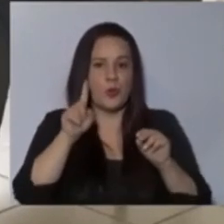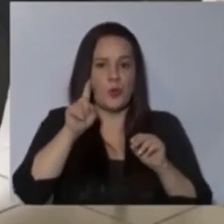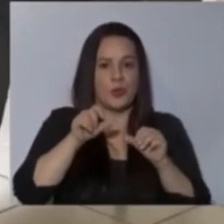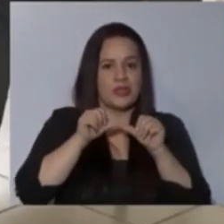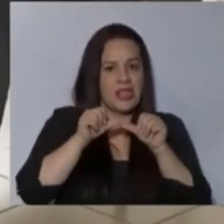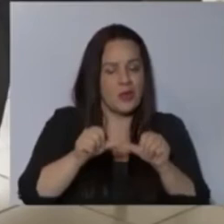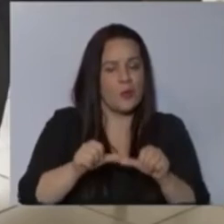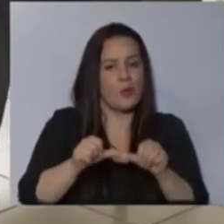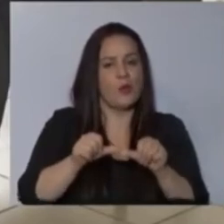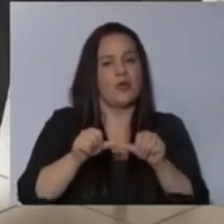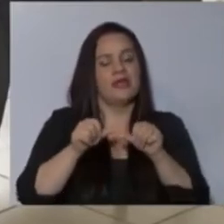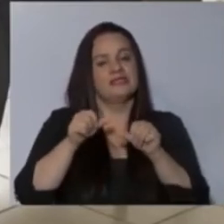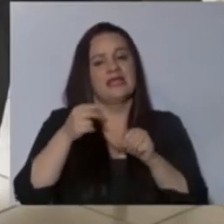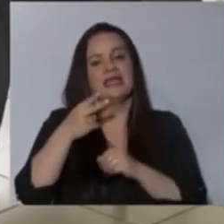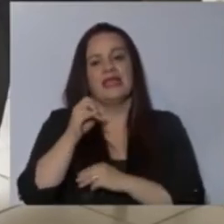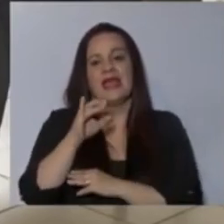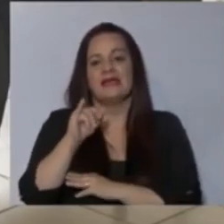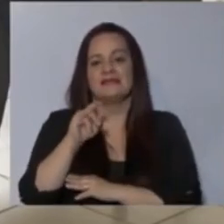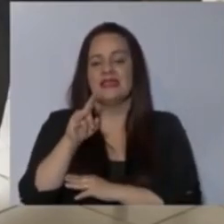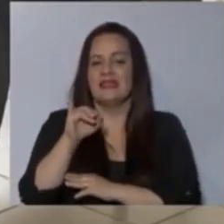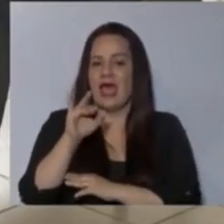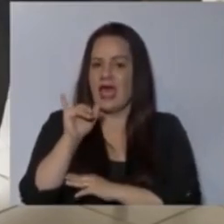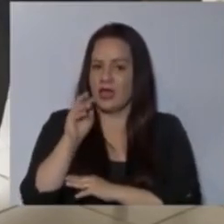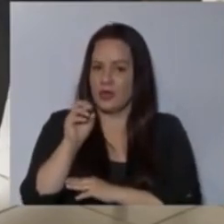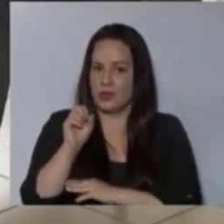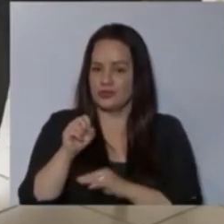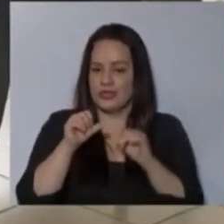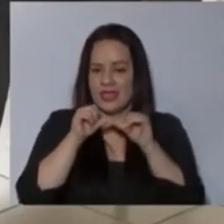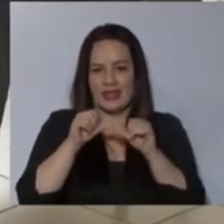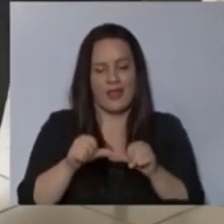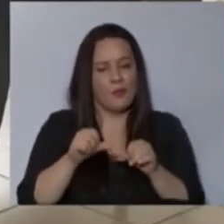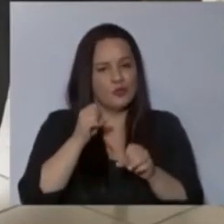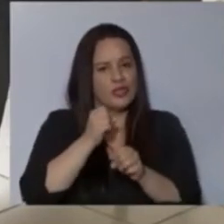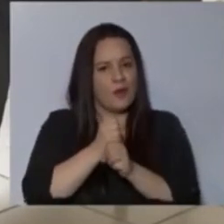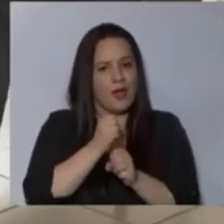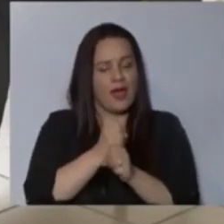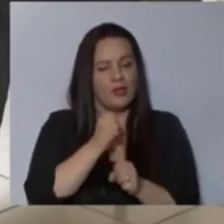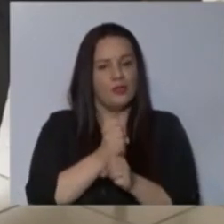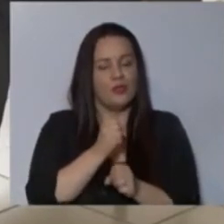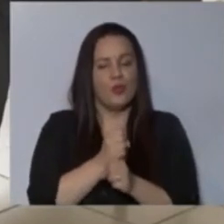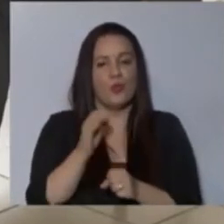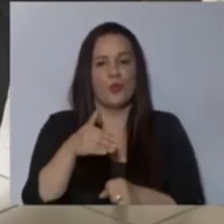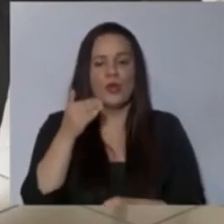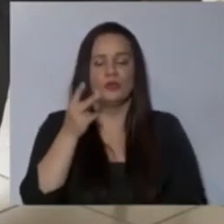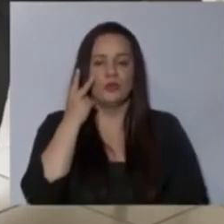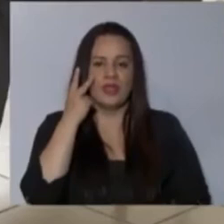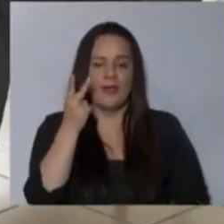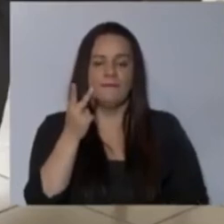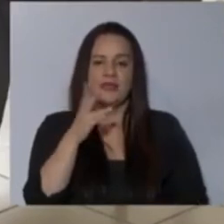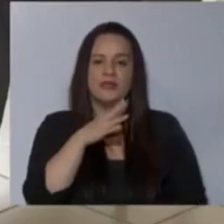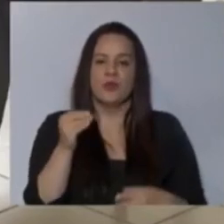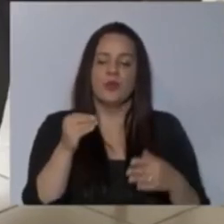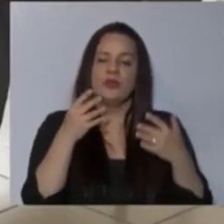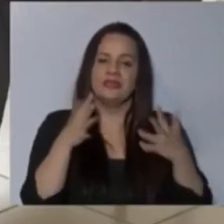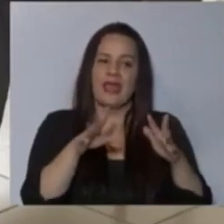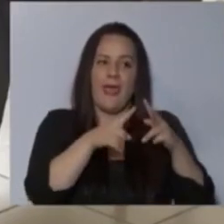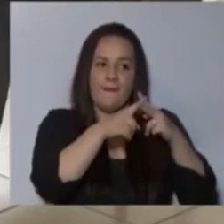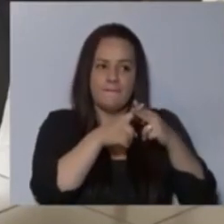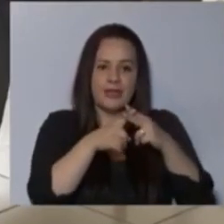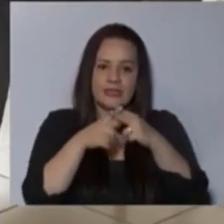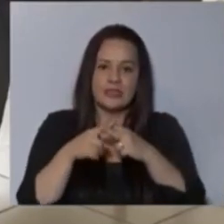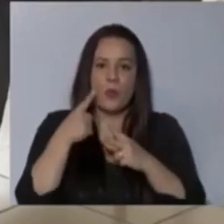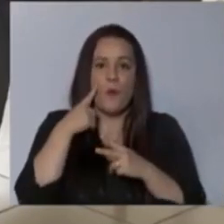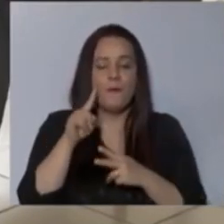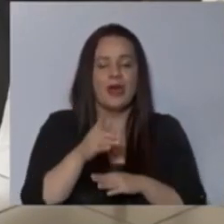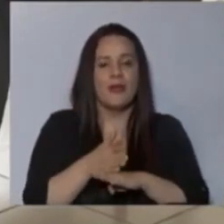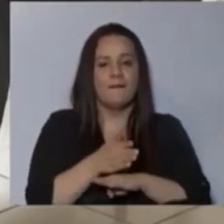Hacendarios, seguiremos trabajando. Cuando se han apoyado o se han visto empréstitos para